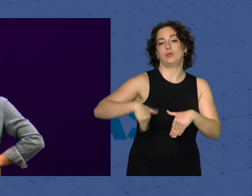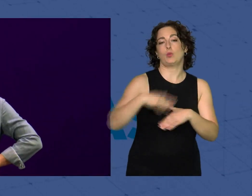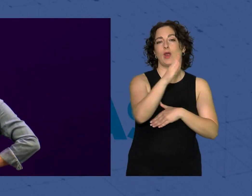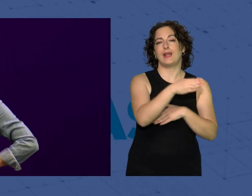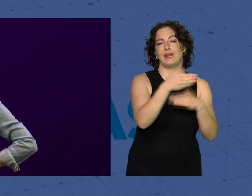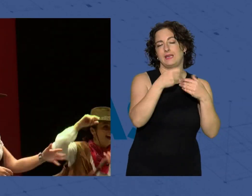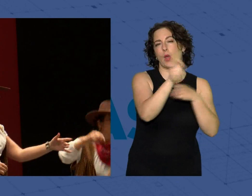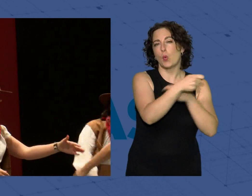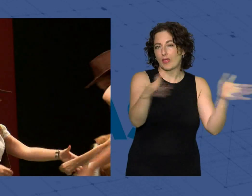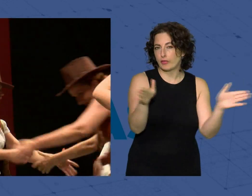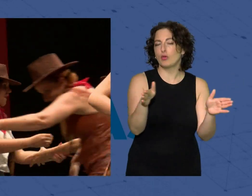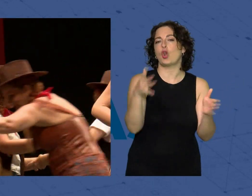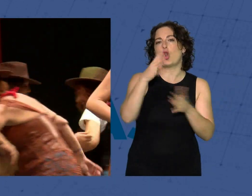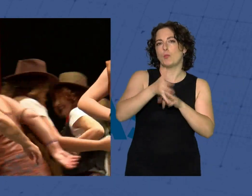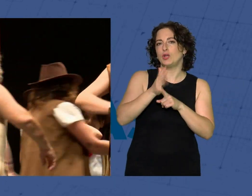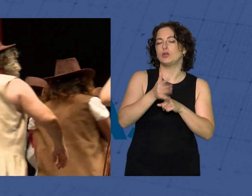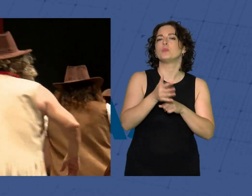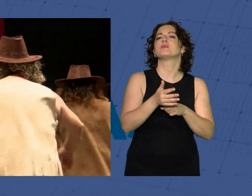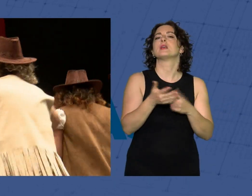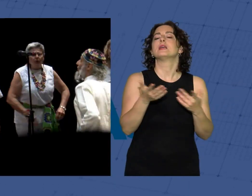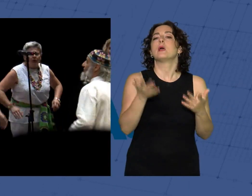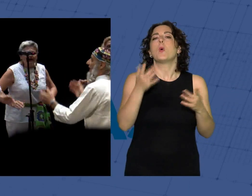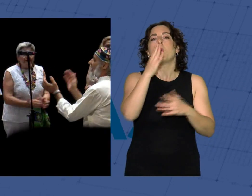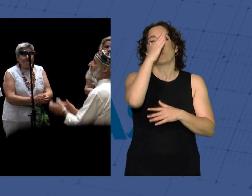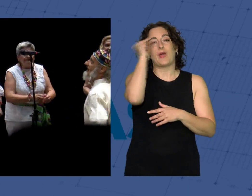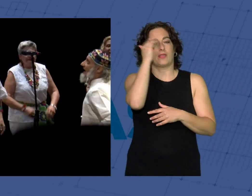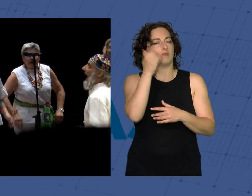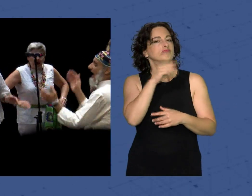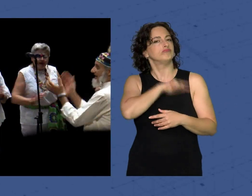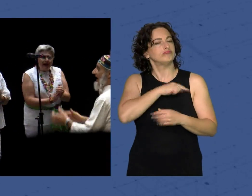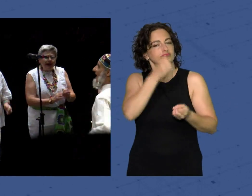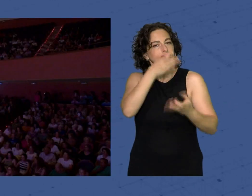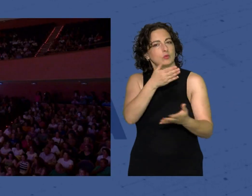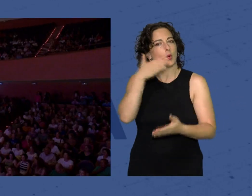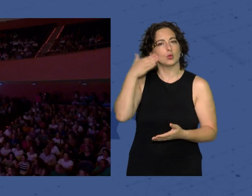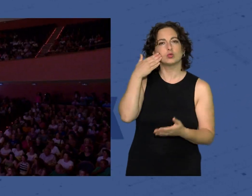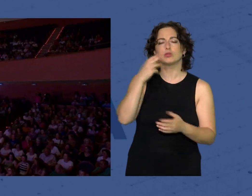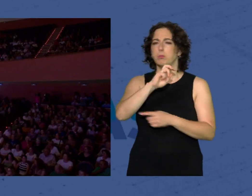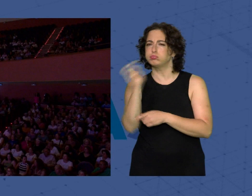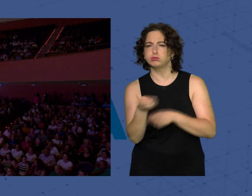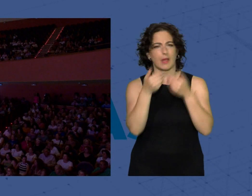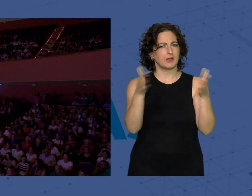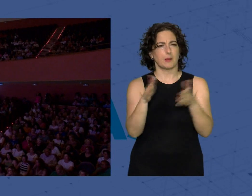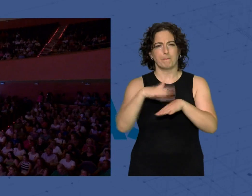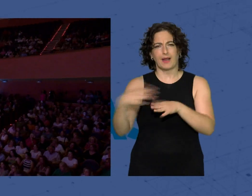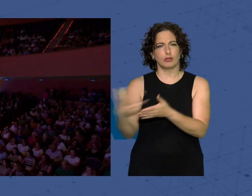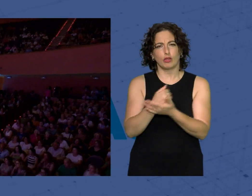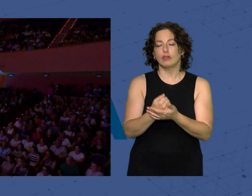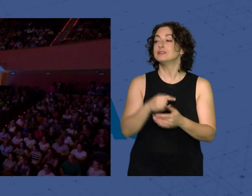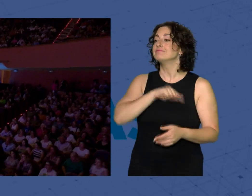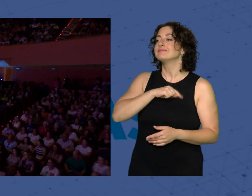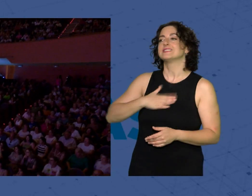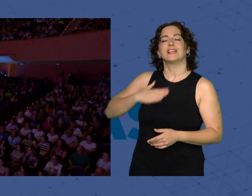y 16.142 usuarios, Vázquez se ha mostrado orgullosa de unas instalaciones plurales y abiertas para todos. Una satisfacción